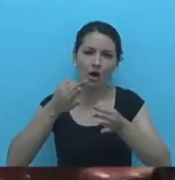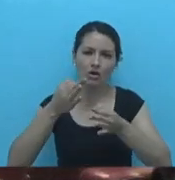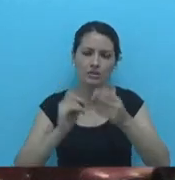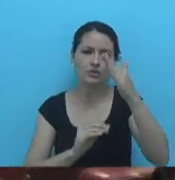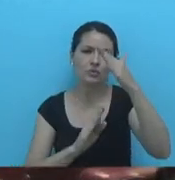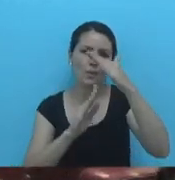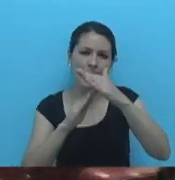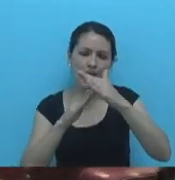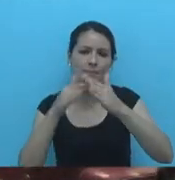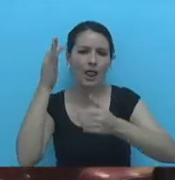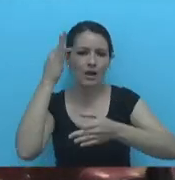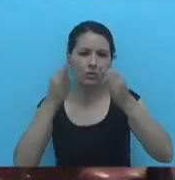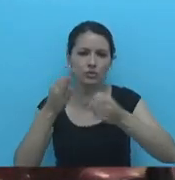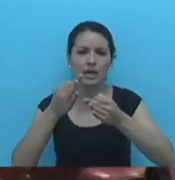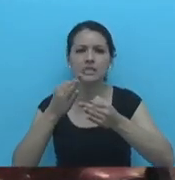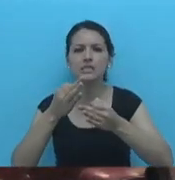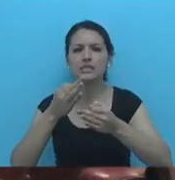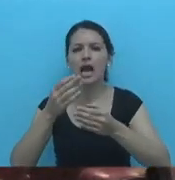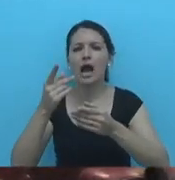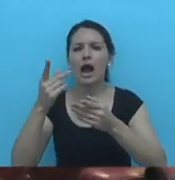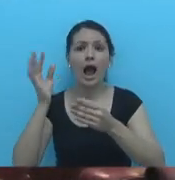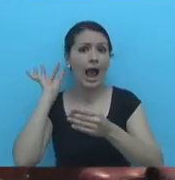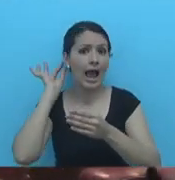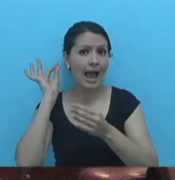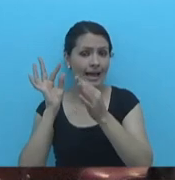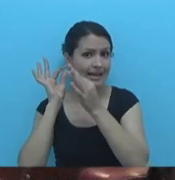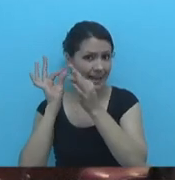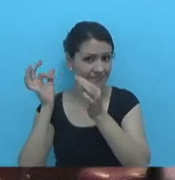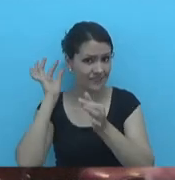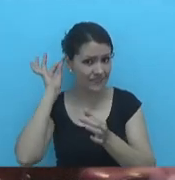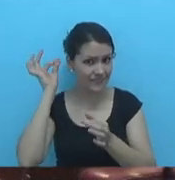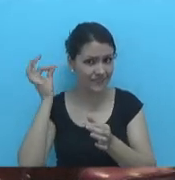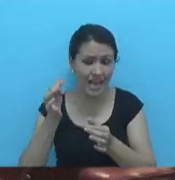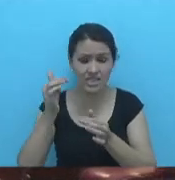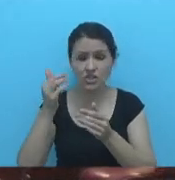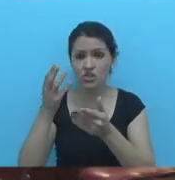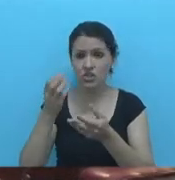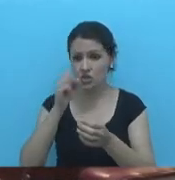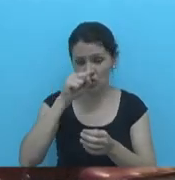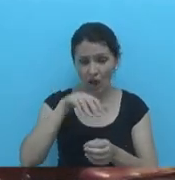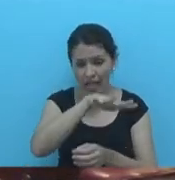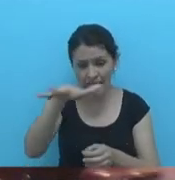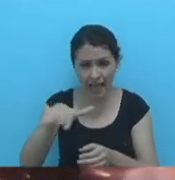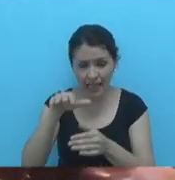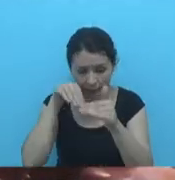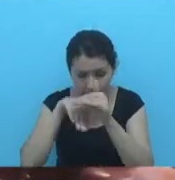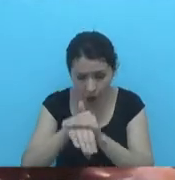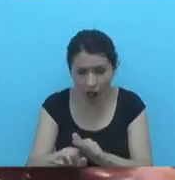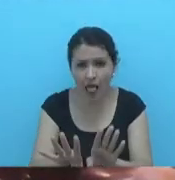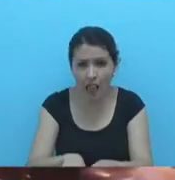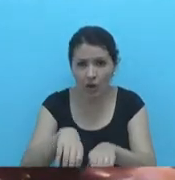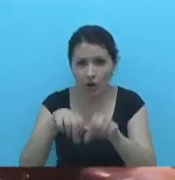provincia envíe los cabellos encontrados en el campo, abajo de los nidos de un nido de un chimango,